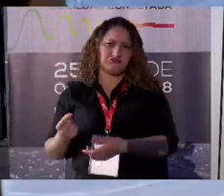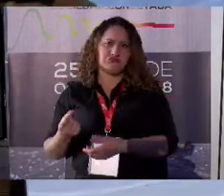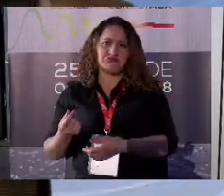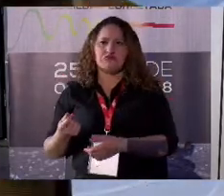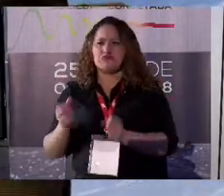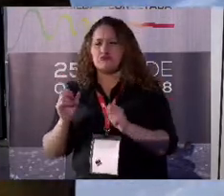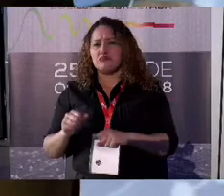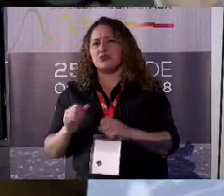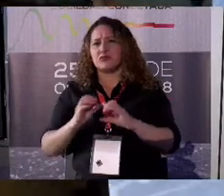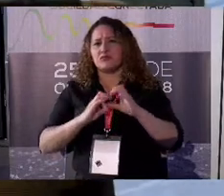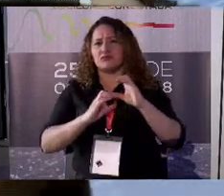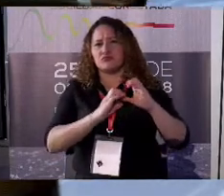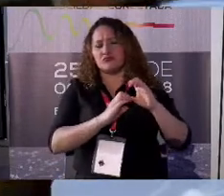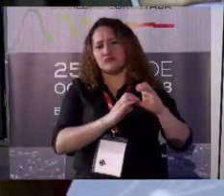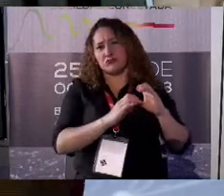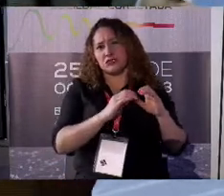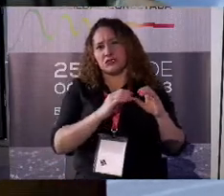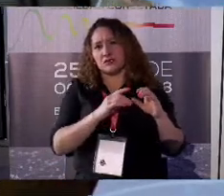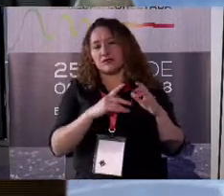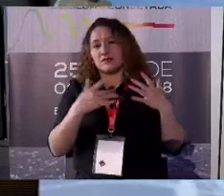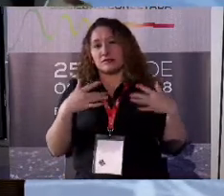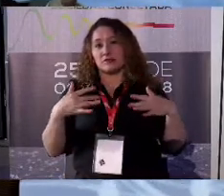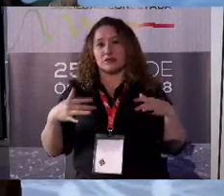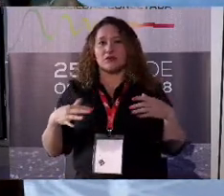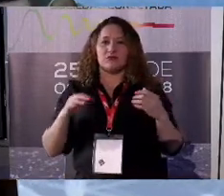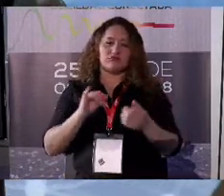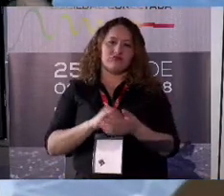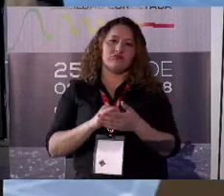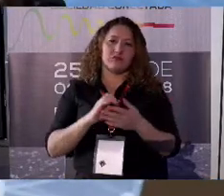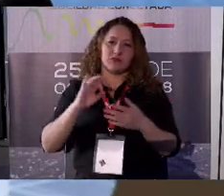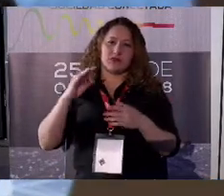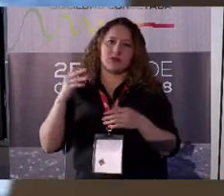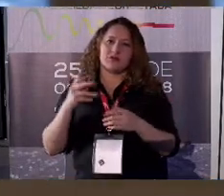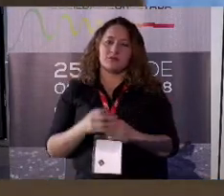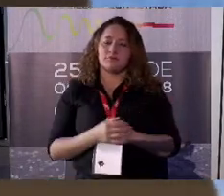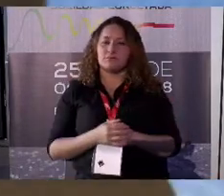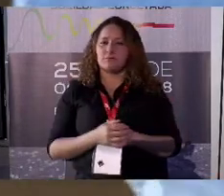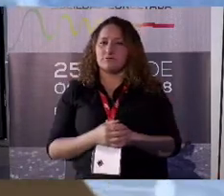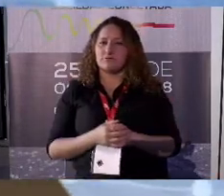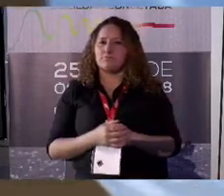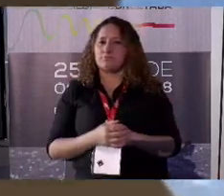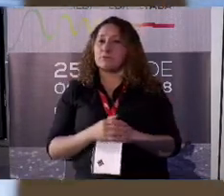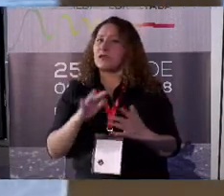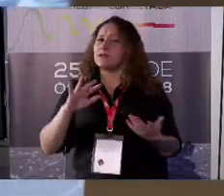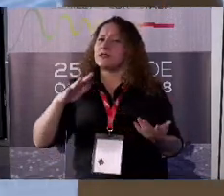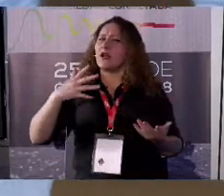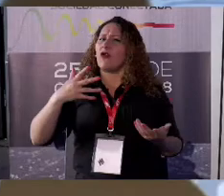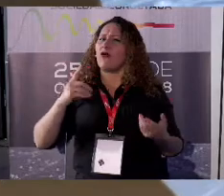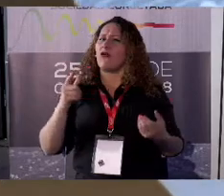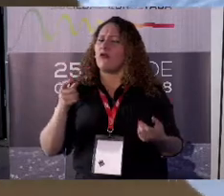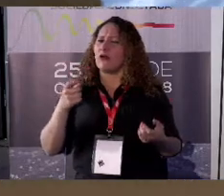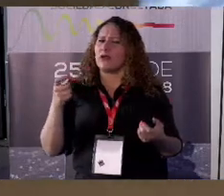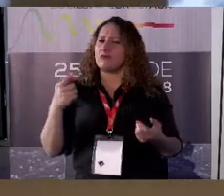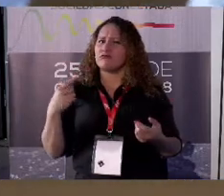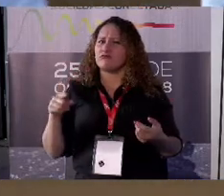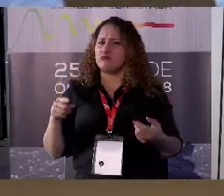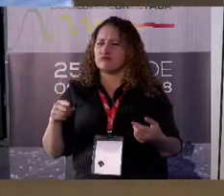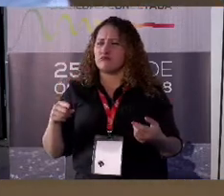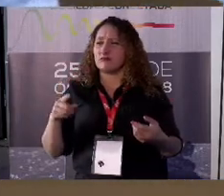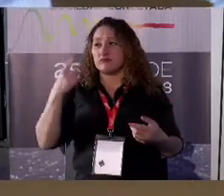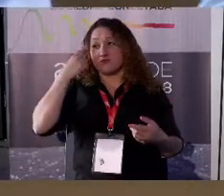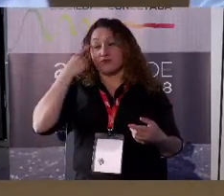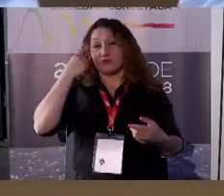comunicaciones críticas y de baja latencia por la tercera arista. 5G es un reto importante, es un